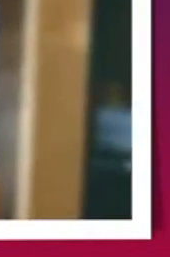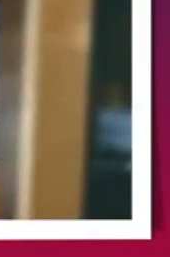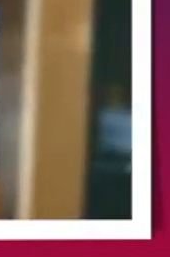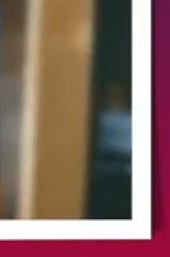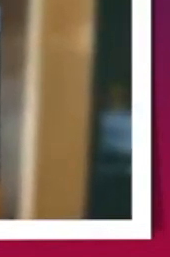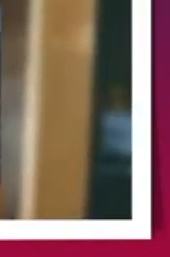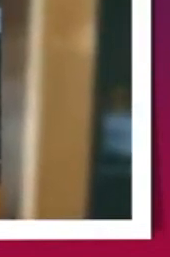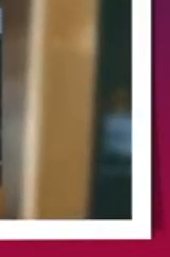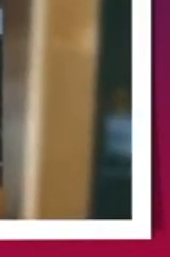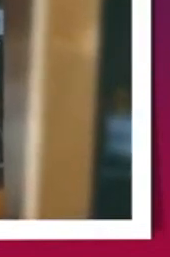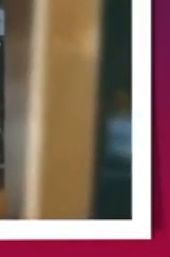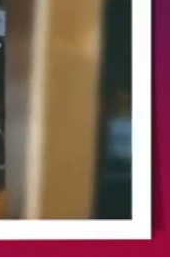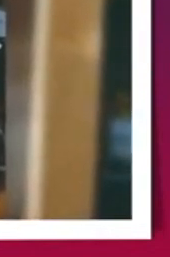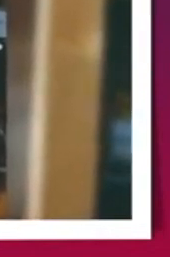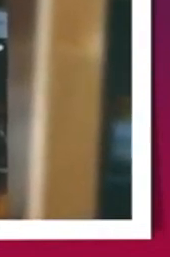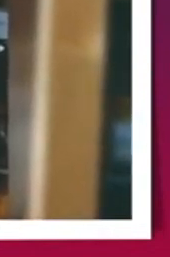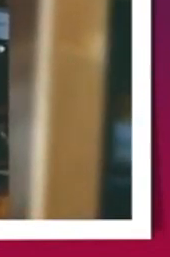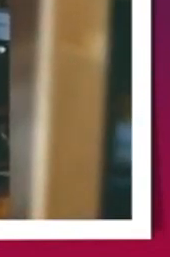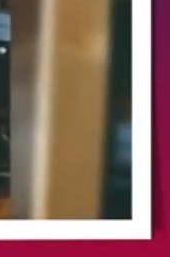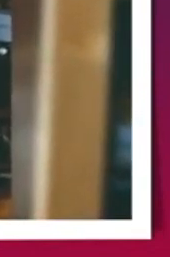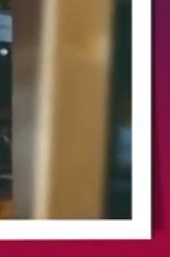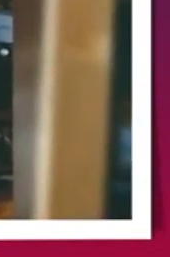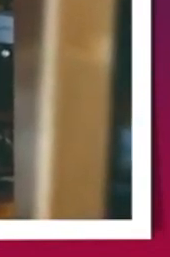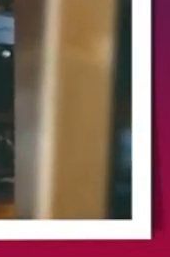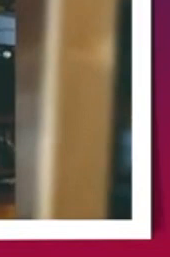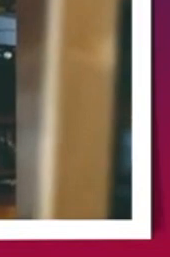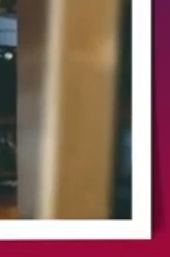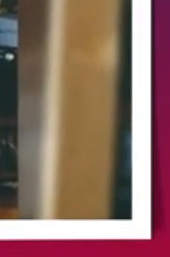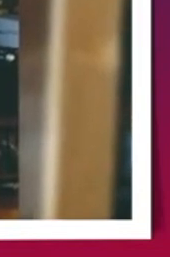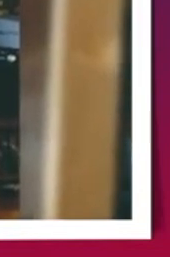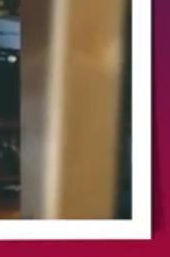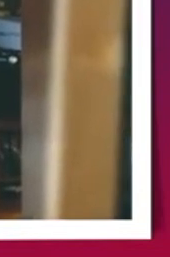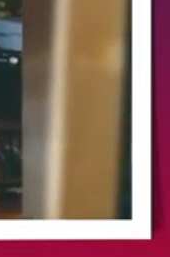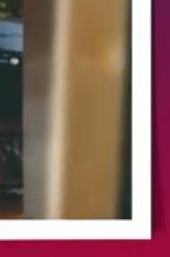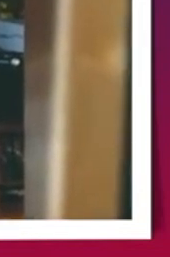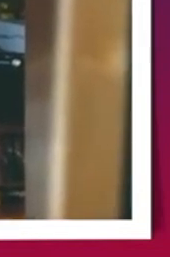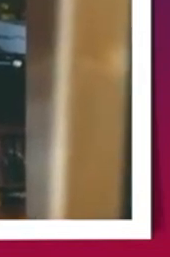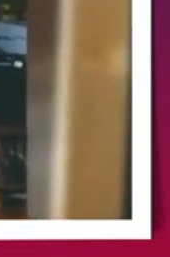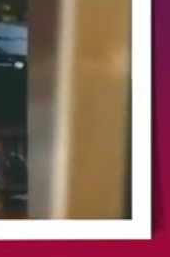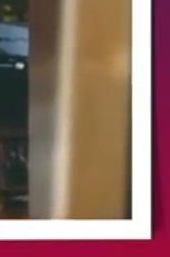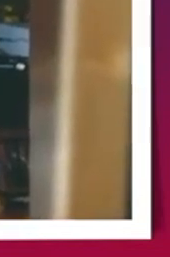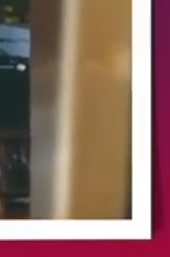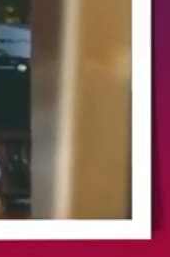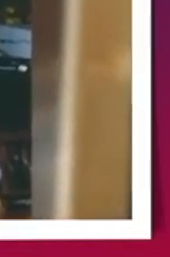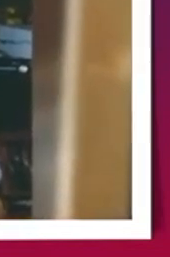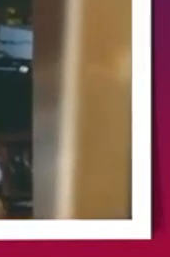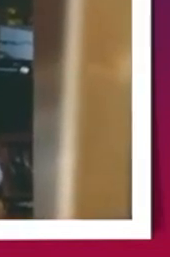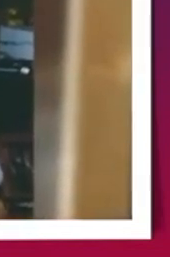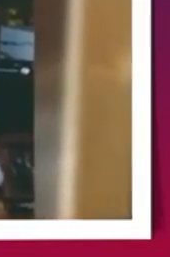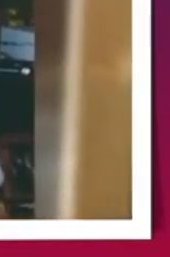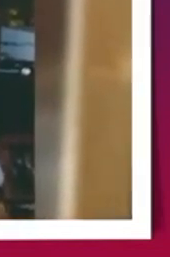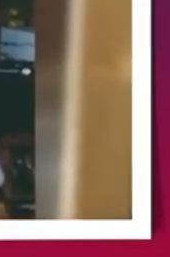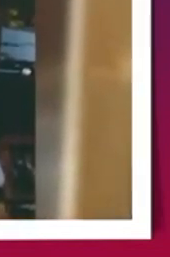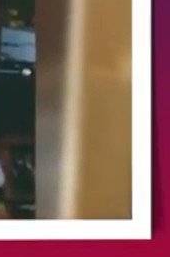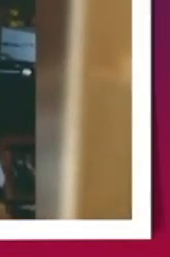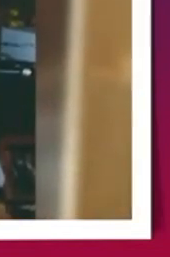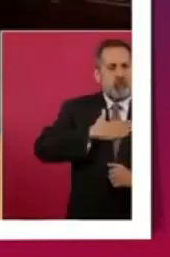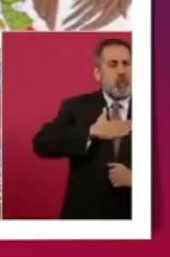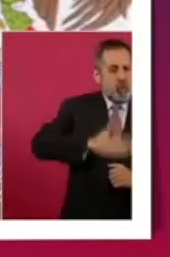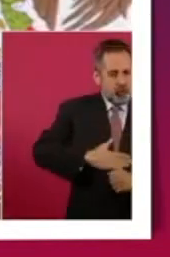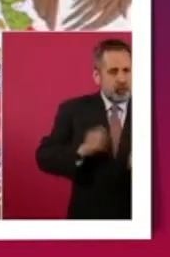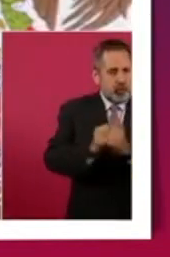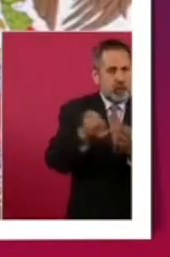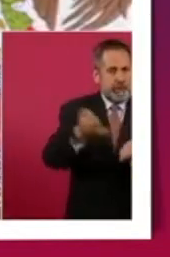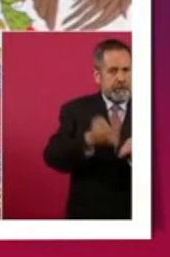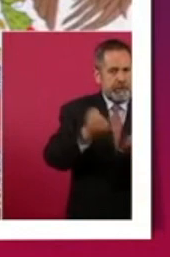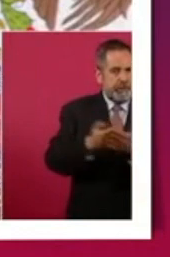Consejo Coordinador Empresarial, a través de su presidente, Francisco Cervantes, asegura que ve con buenos ojos la decisión del presidente